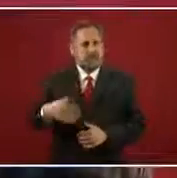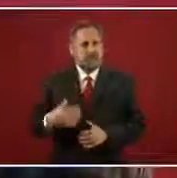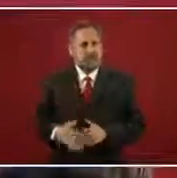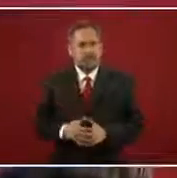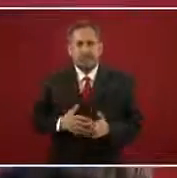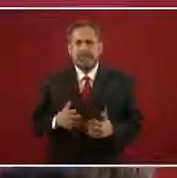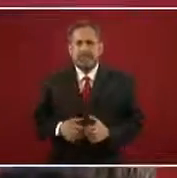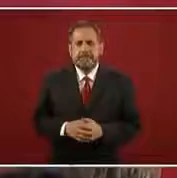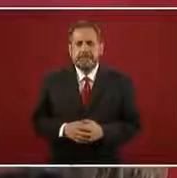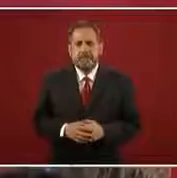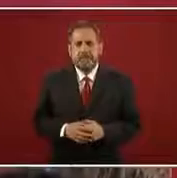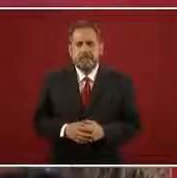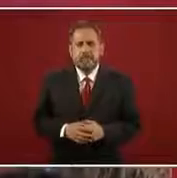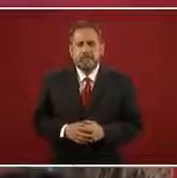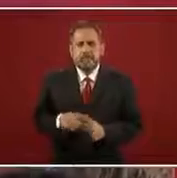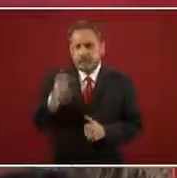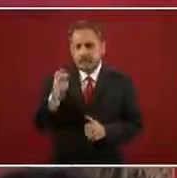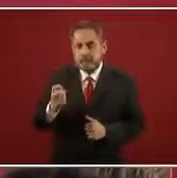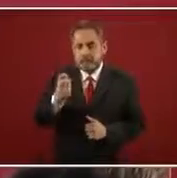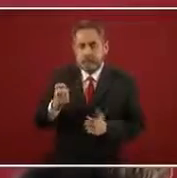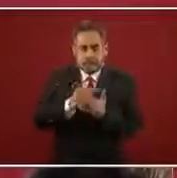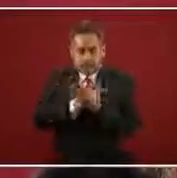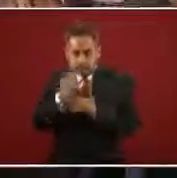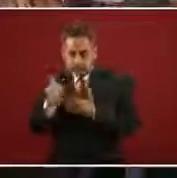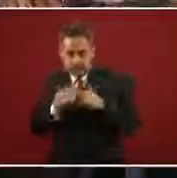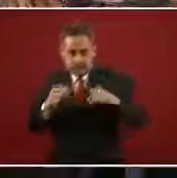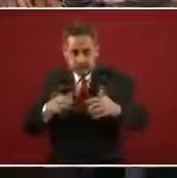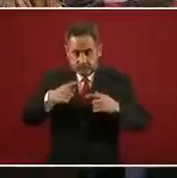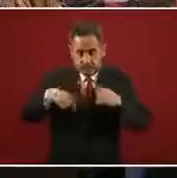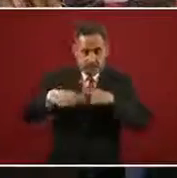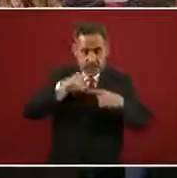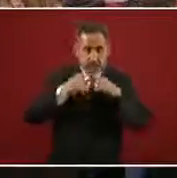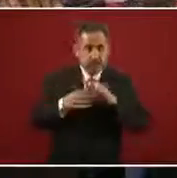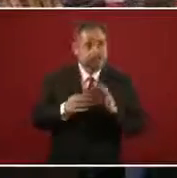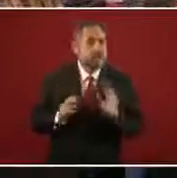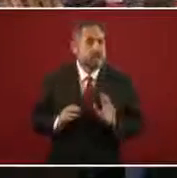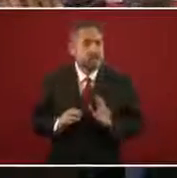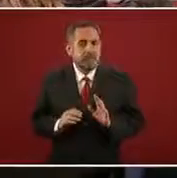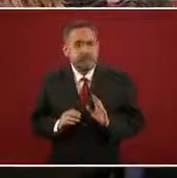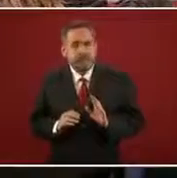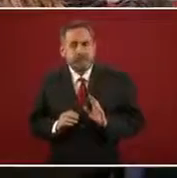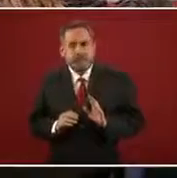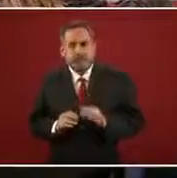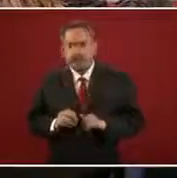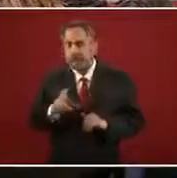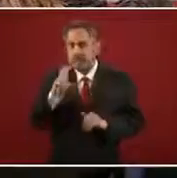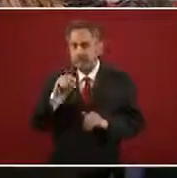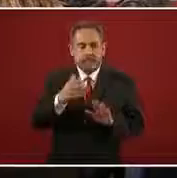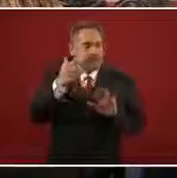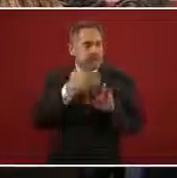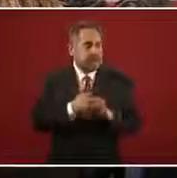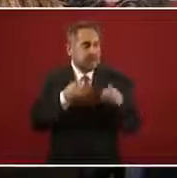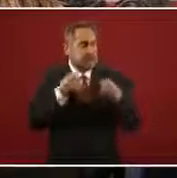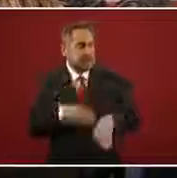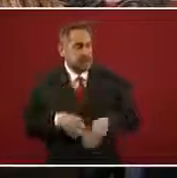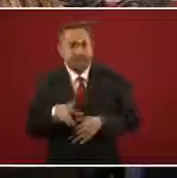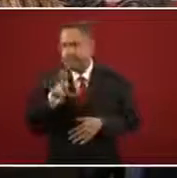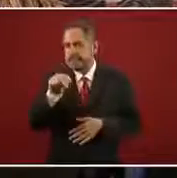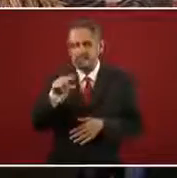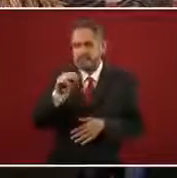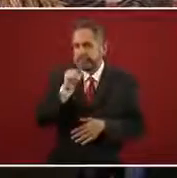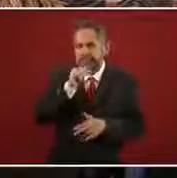Entonces, ese es el proyecto. Entonces, no se va a afectar a